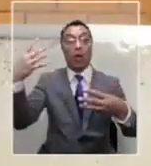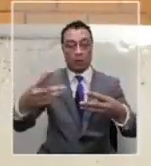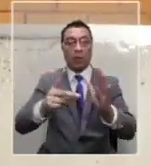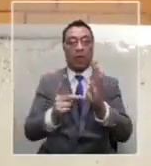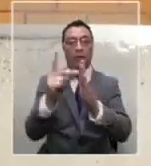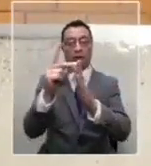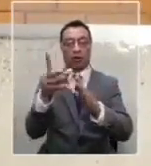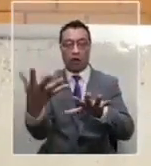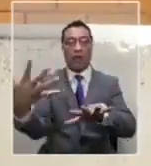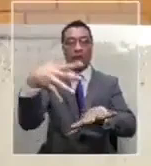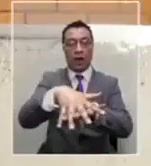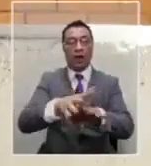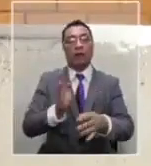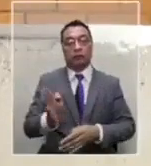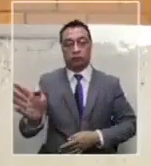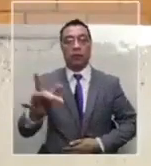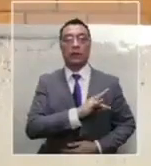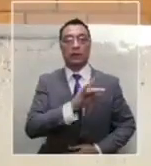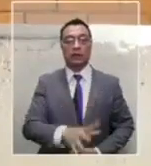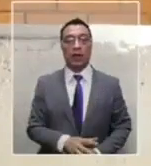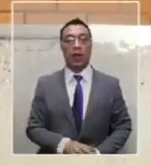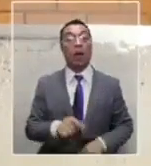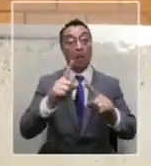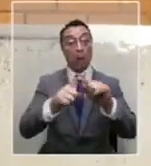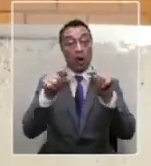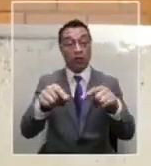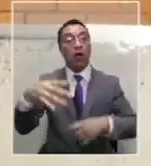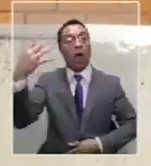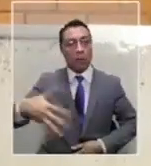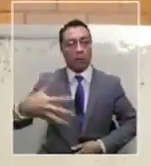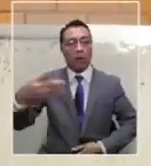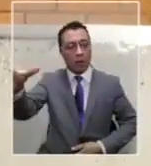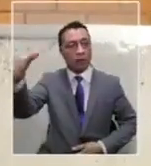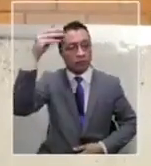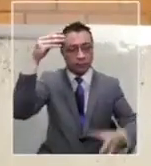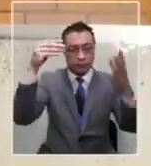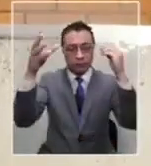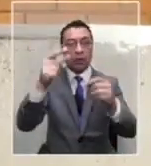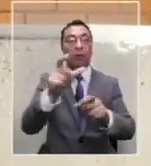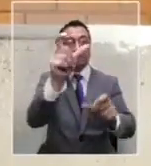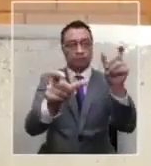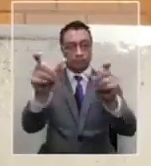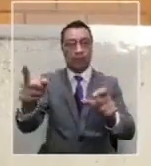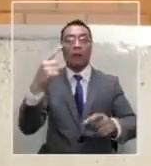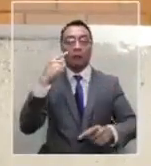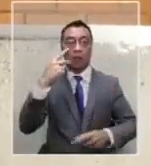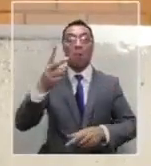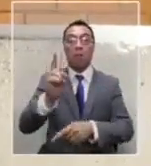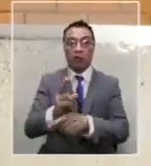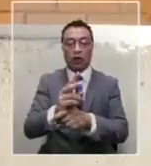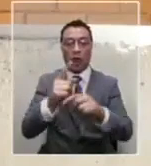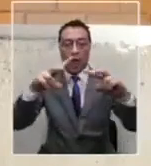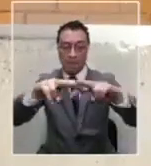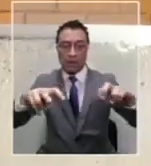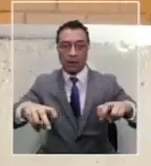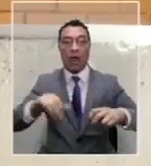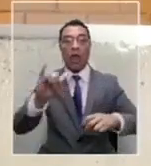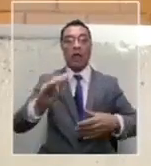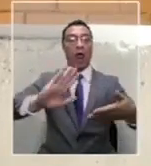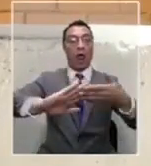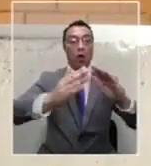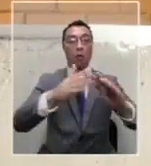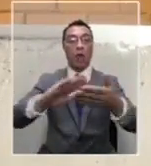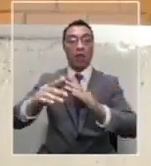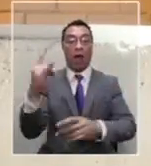claves para lograr un desarrollo integral y sostenible para el país. Y por esta razón es importante conocer a través de sus protagonistas, los docentes,